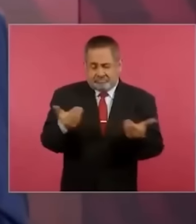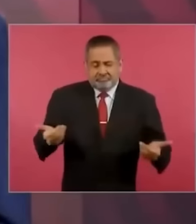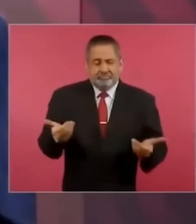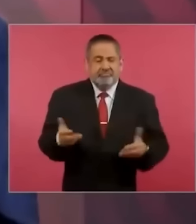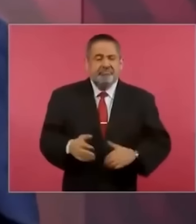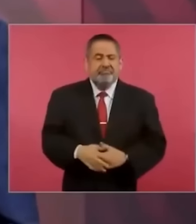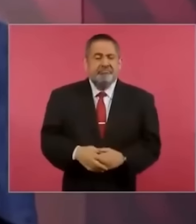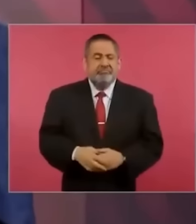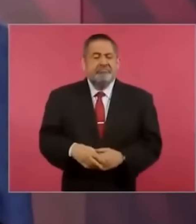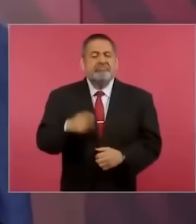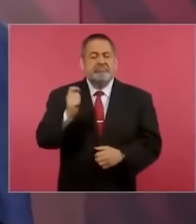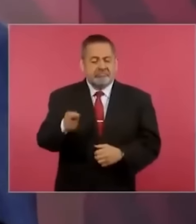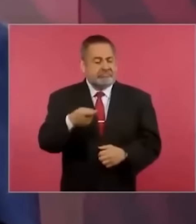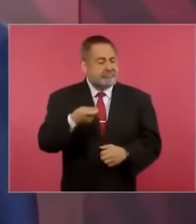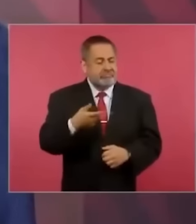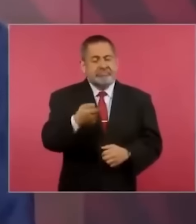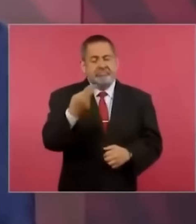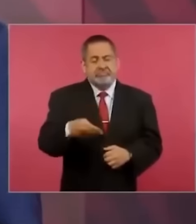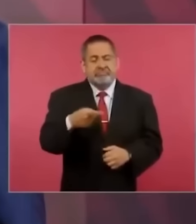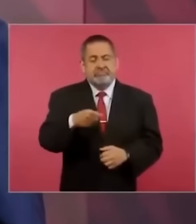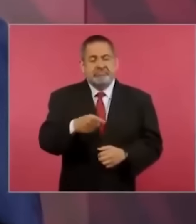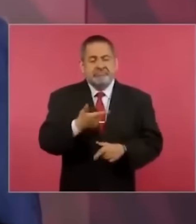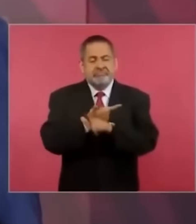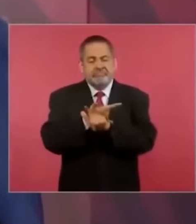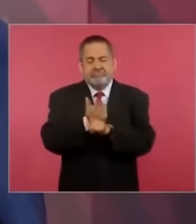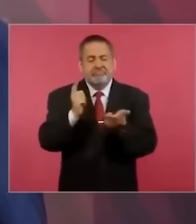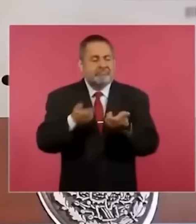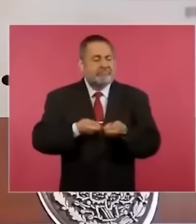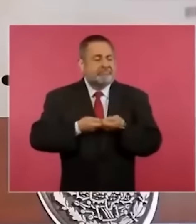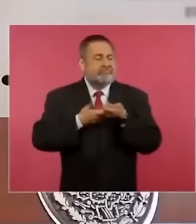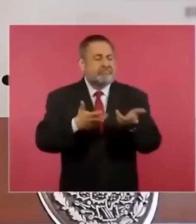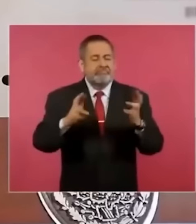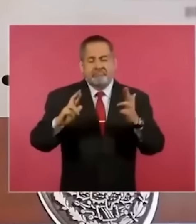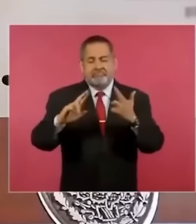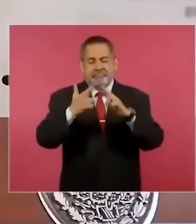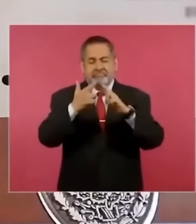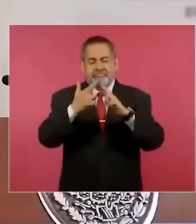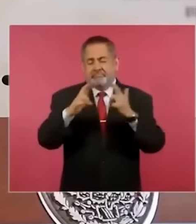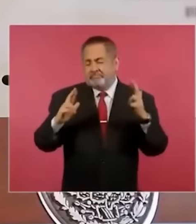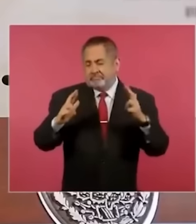Y se llama libertad religiosa.